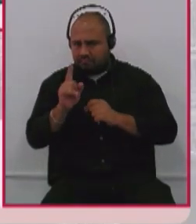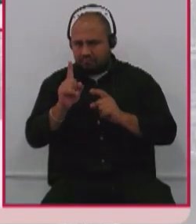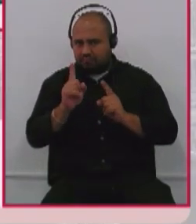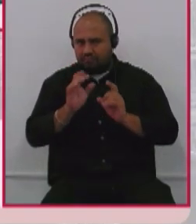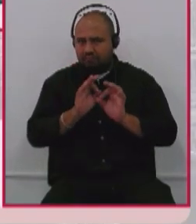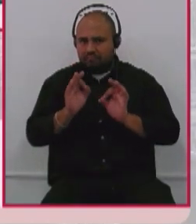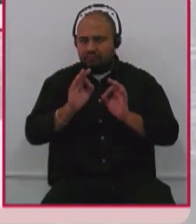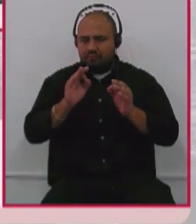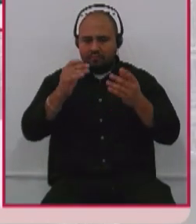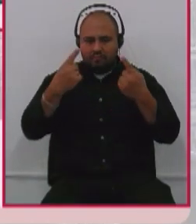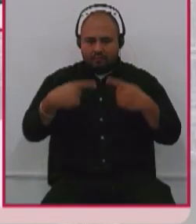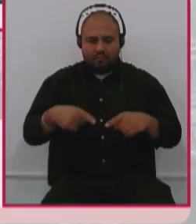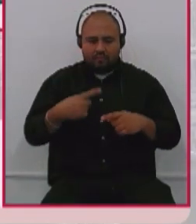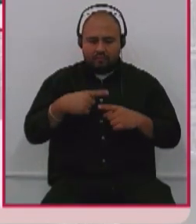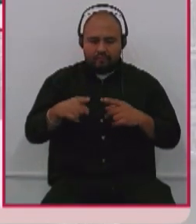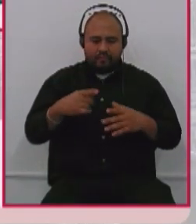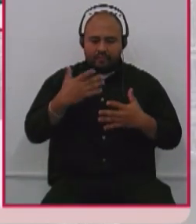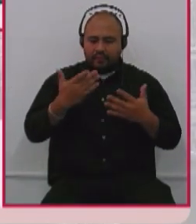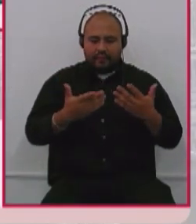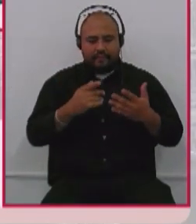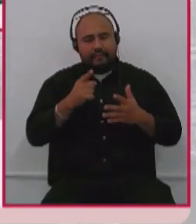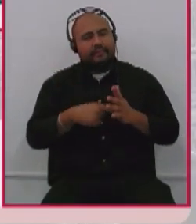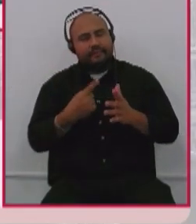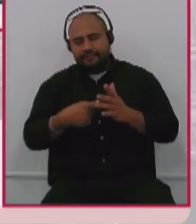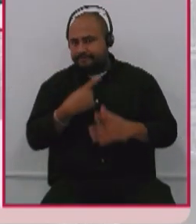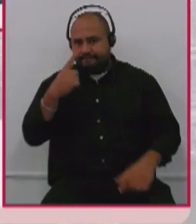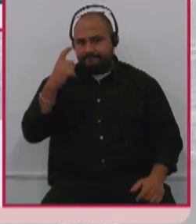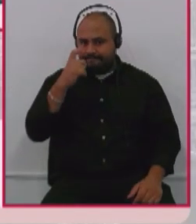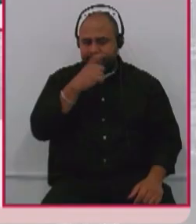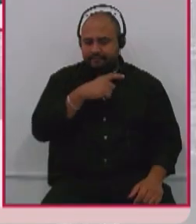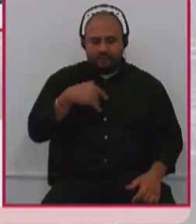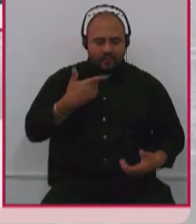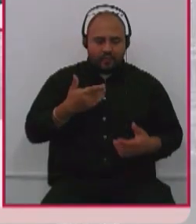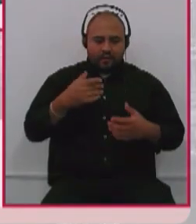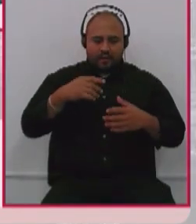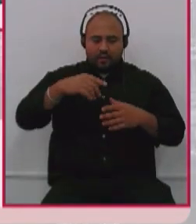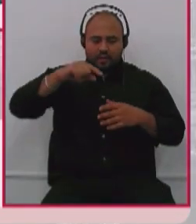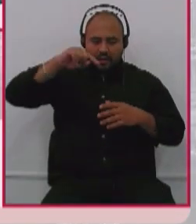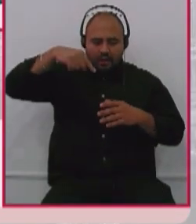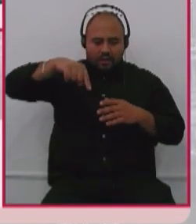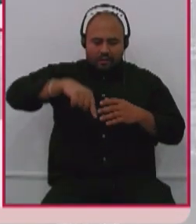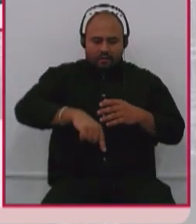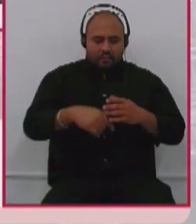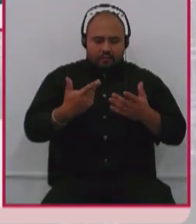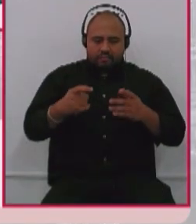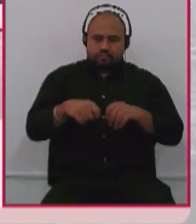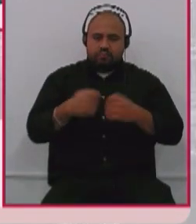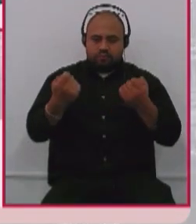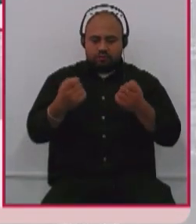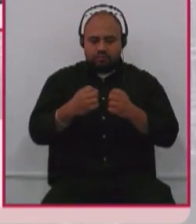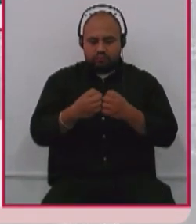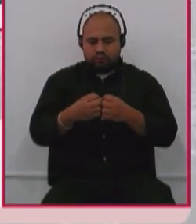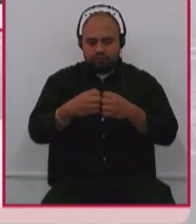el desplazamiento de este material en alguna parte del pad podía generar estos hundimientos.